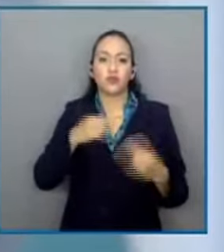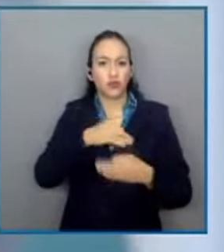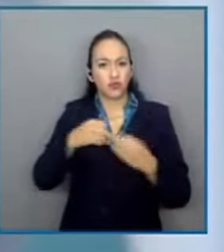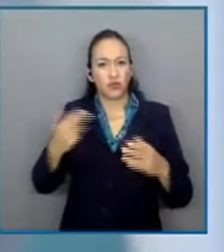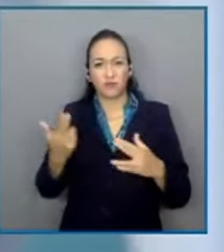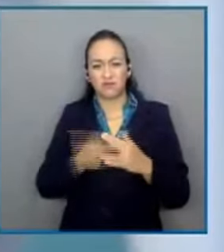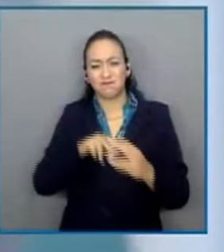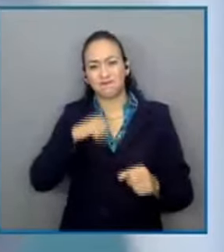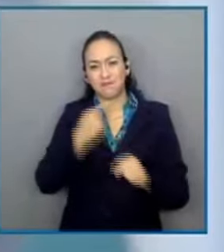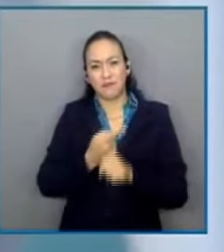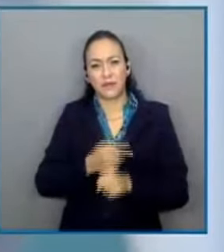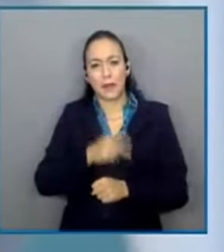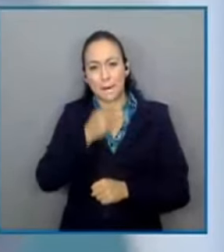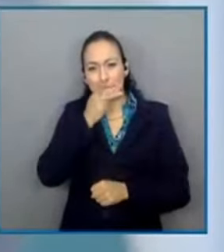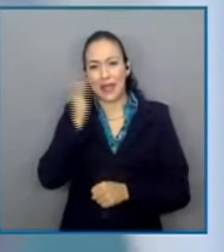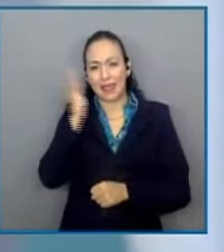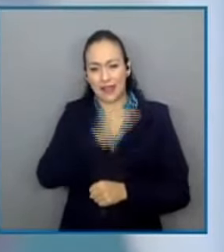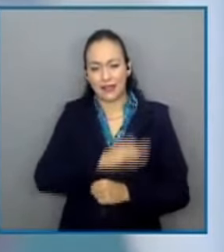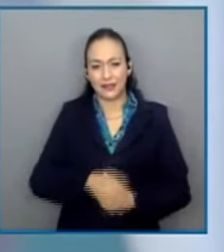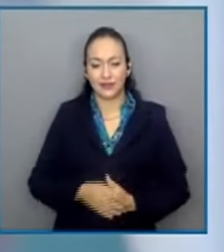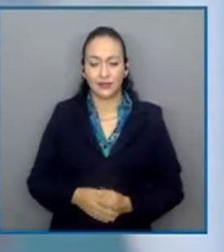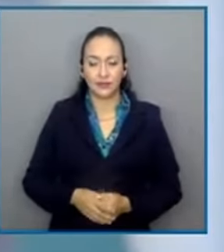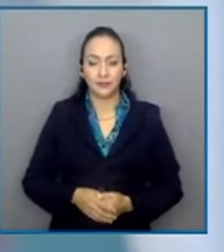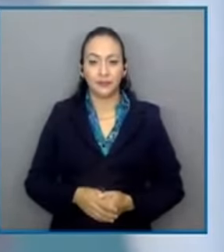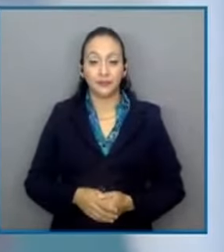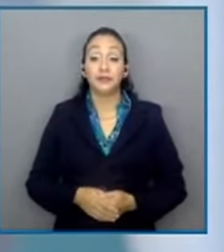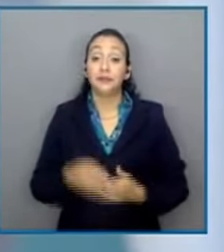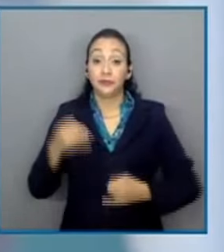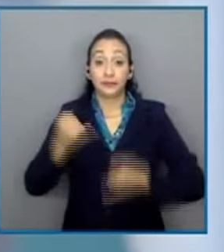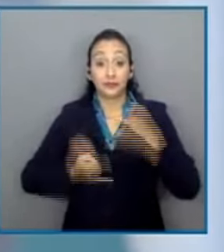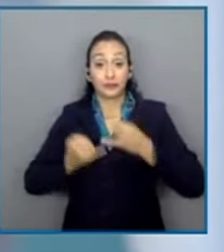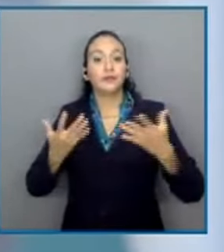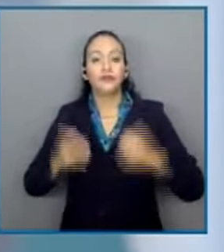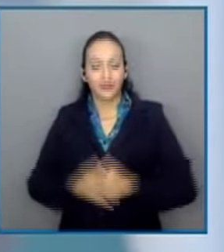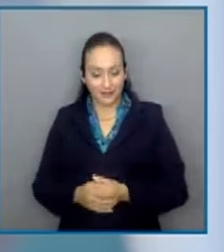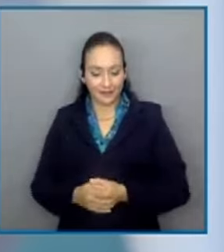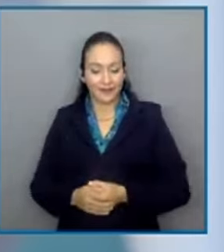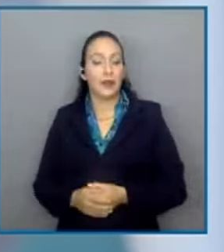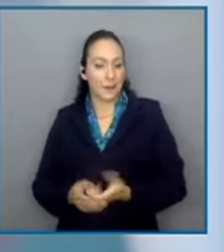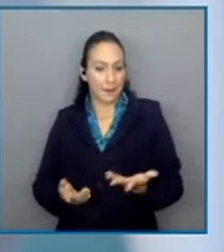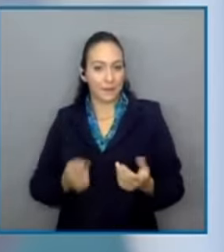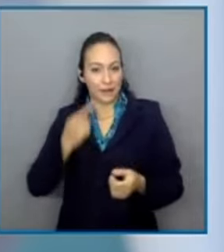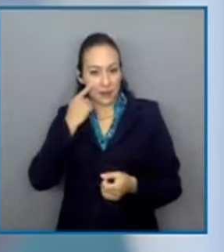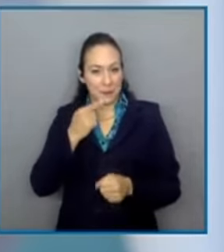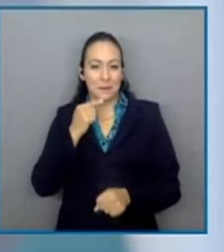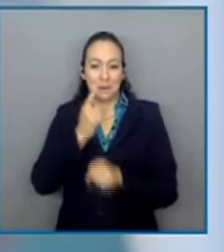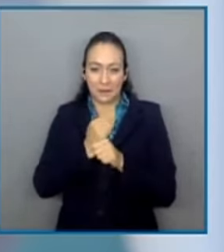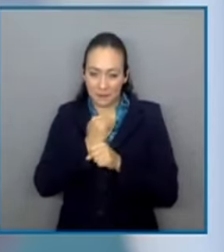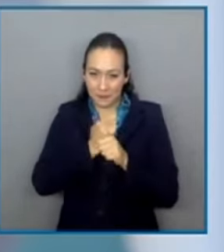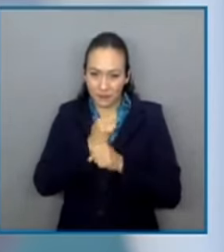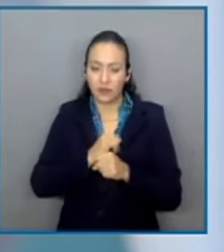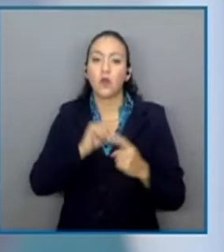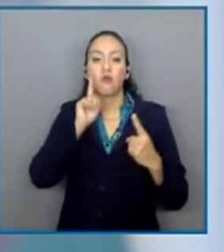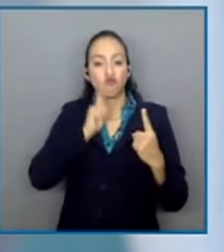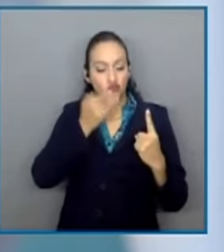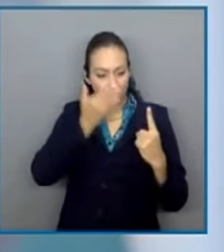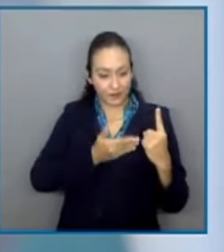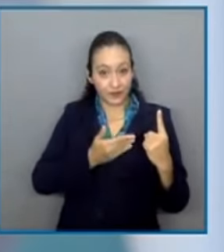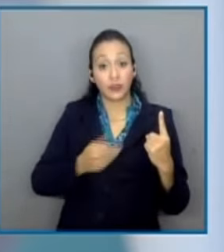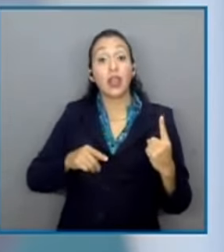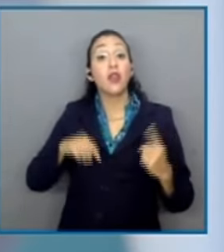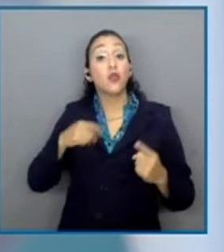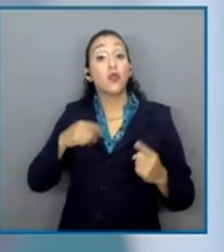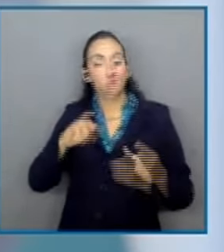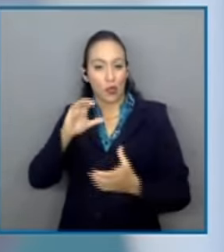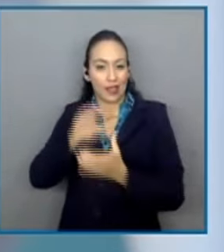El juez de control dicta un auto de no vinculación y sobreseimiento. Importante señalar aquí que hay un